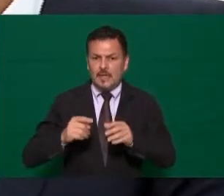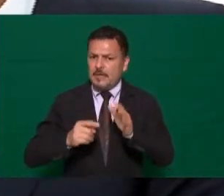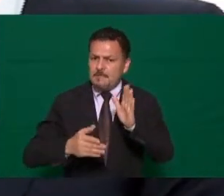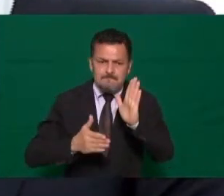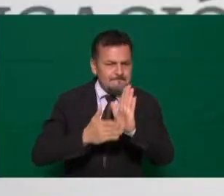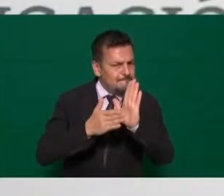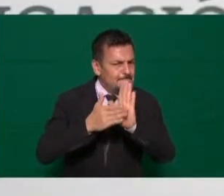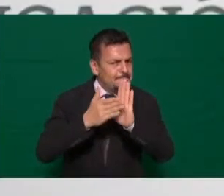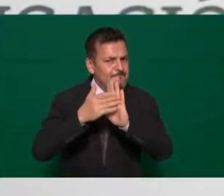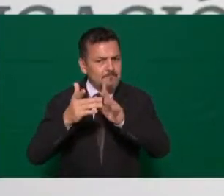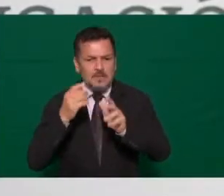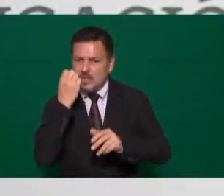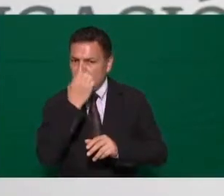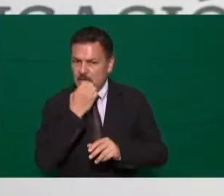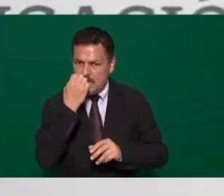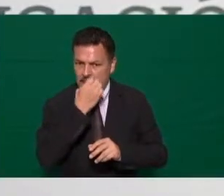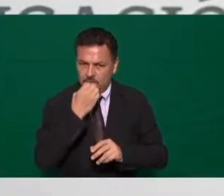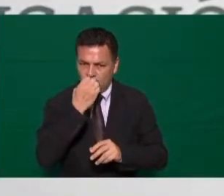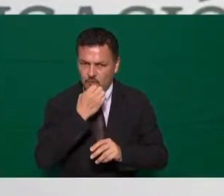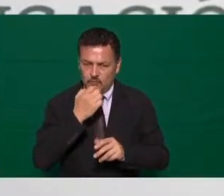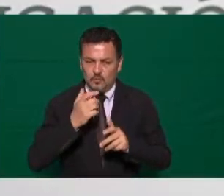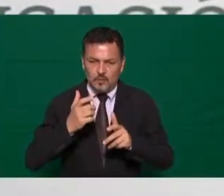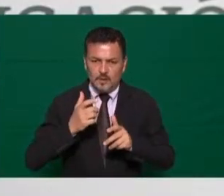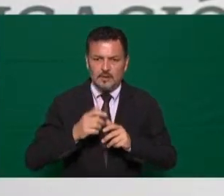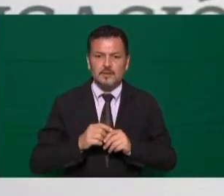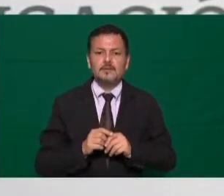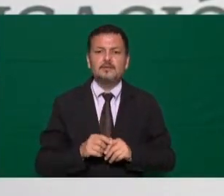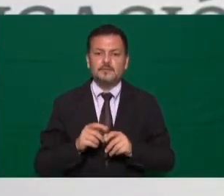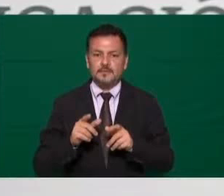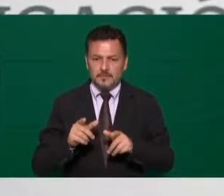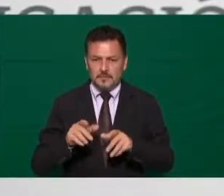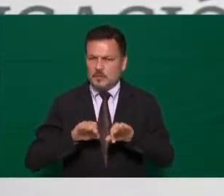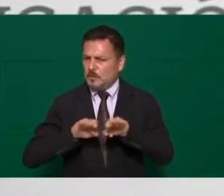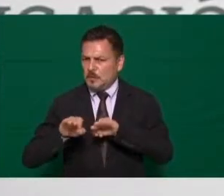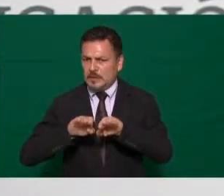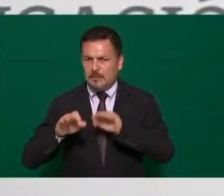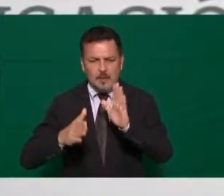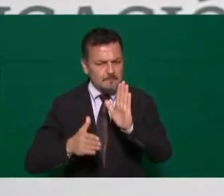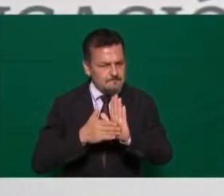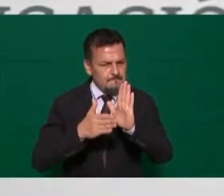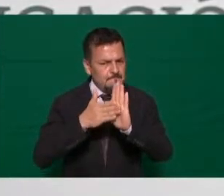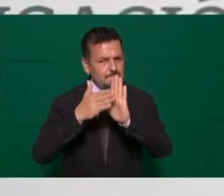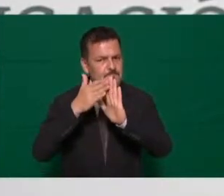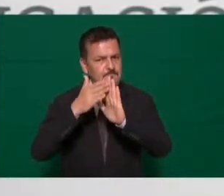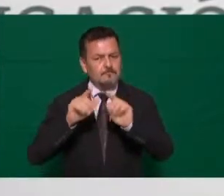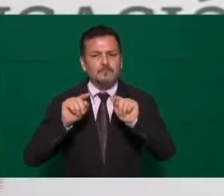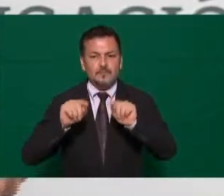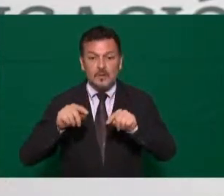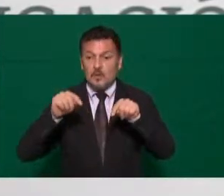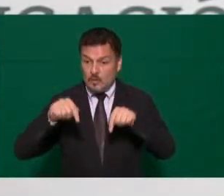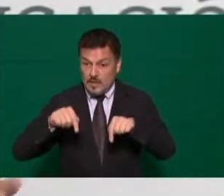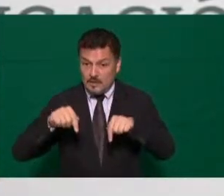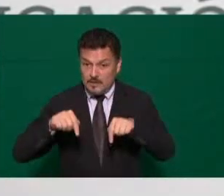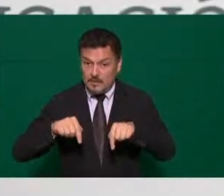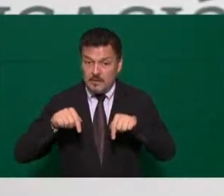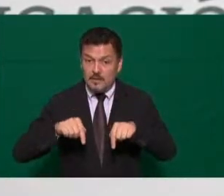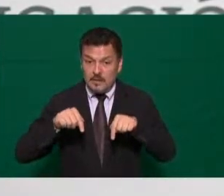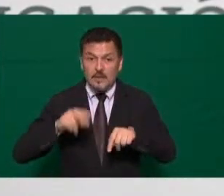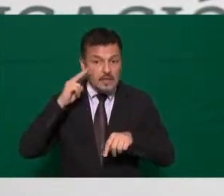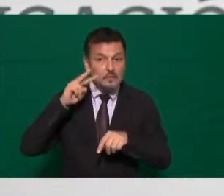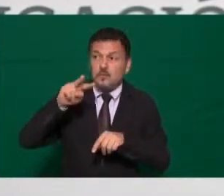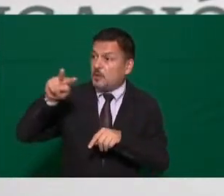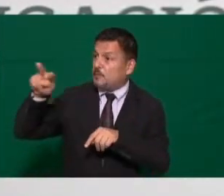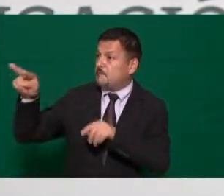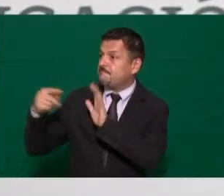obras que tengan que ver con la industria de la construcción, lo que aquí estamos